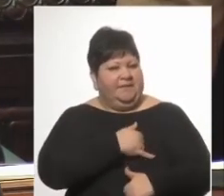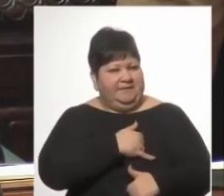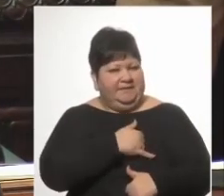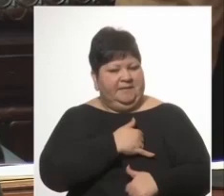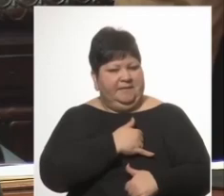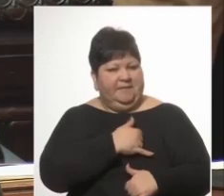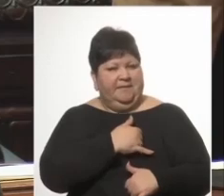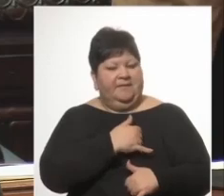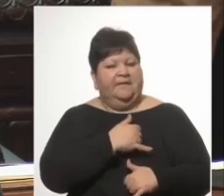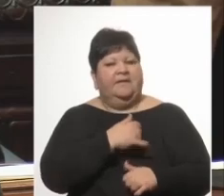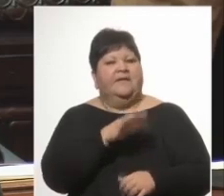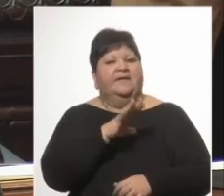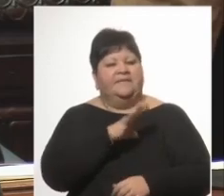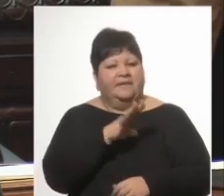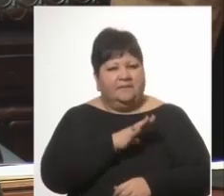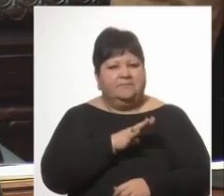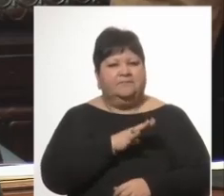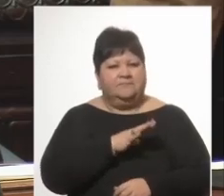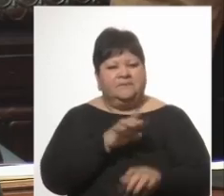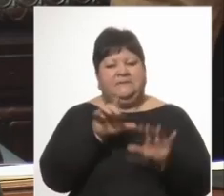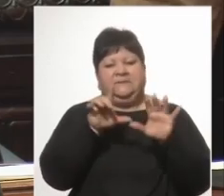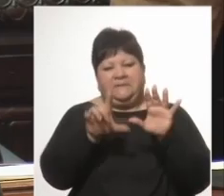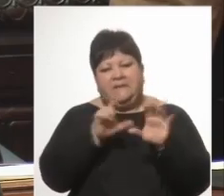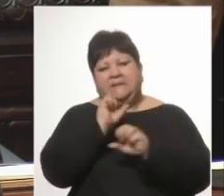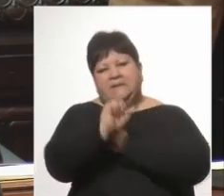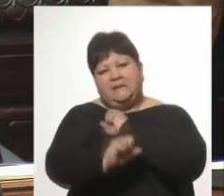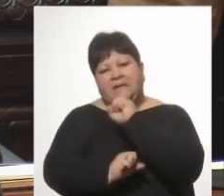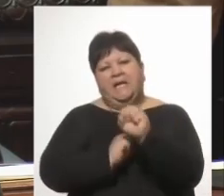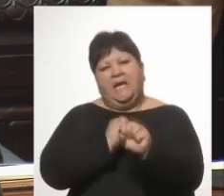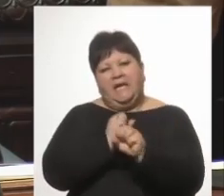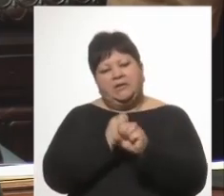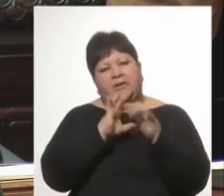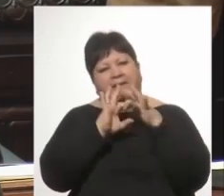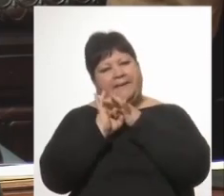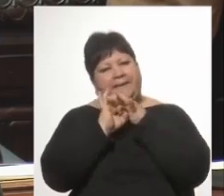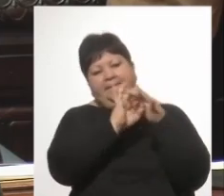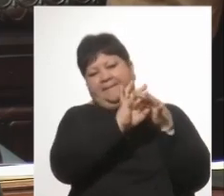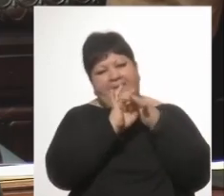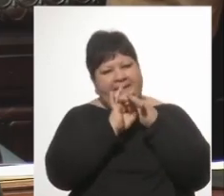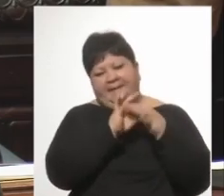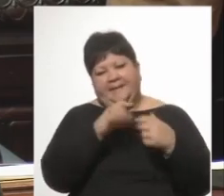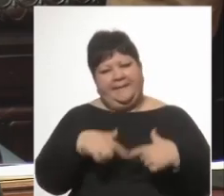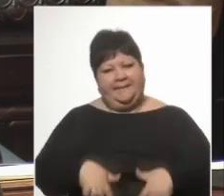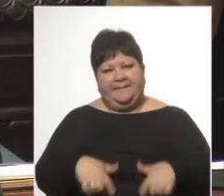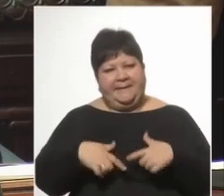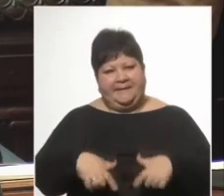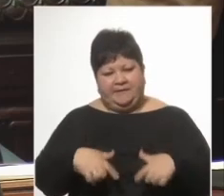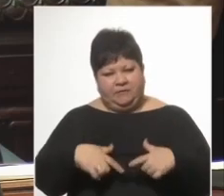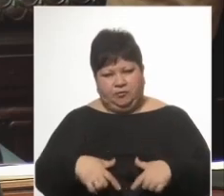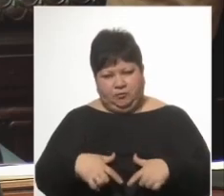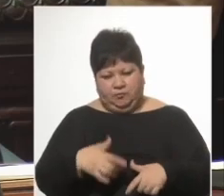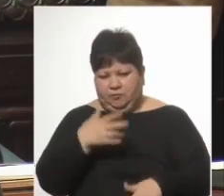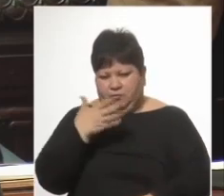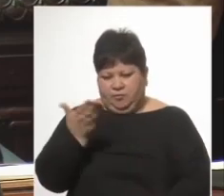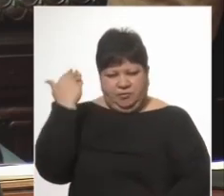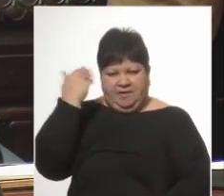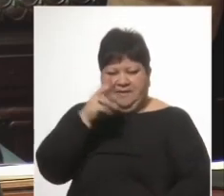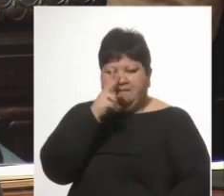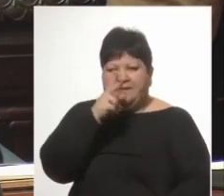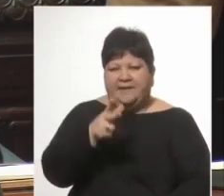yo viví los 7 años y pico que dependía directamente del ministro, como dije, había una suerte